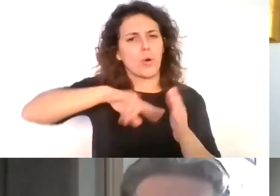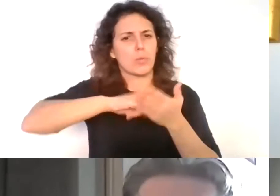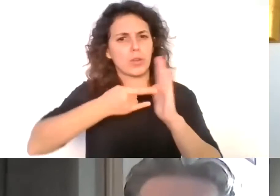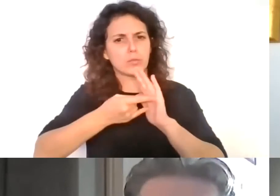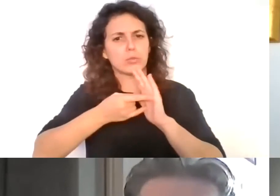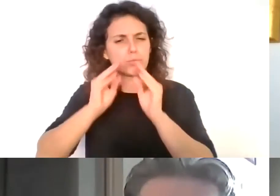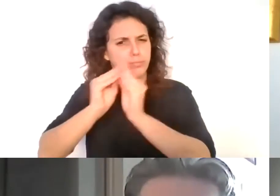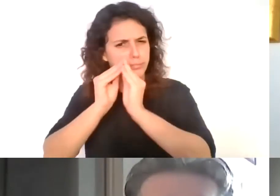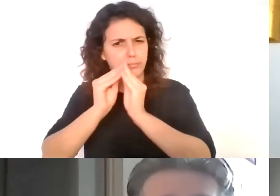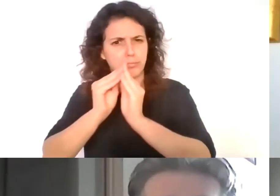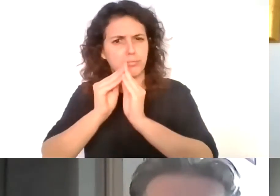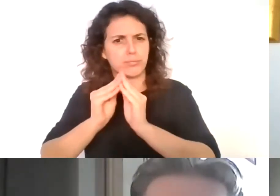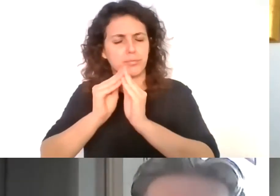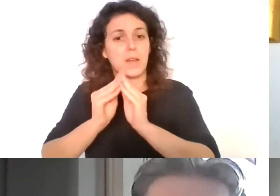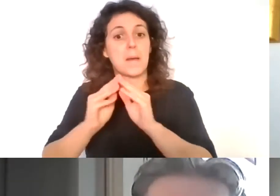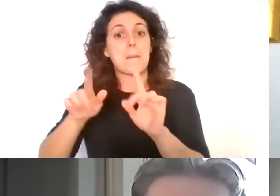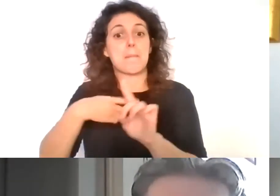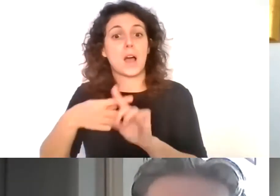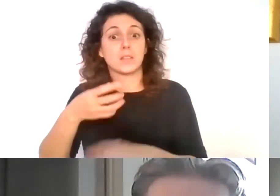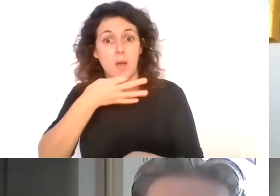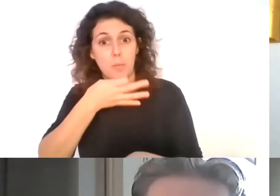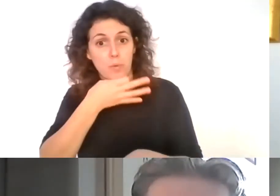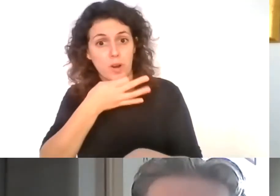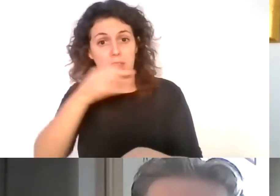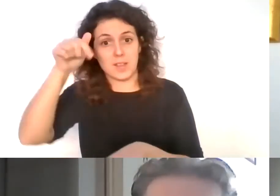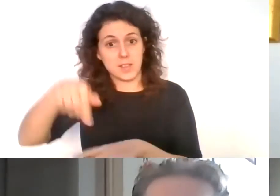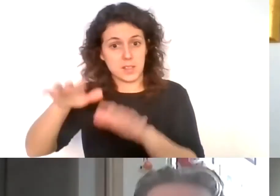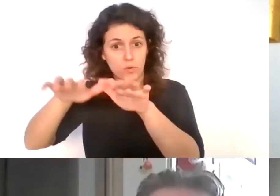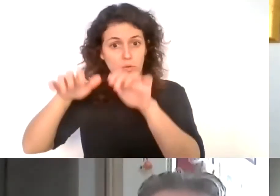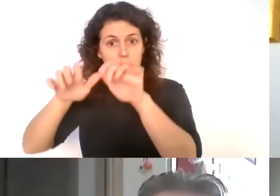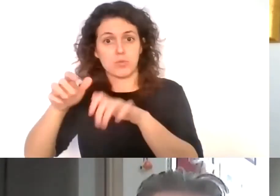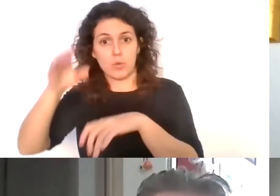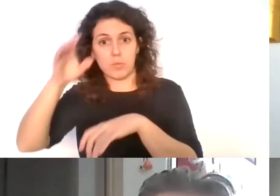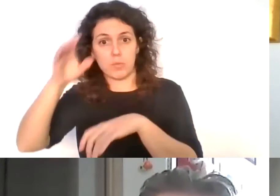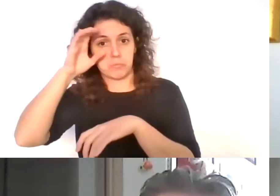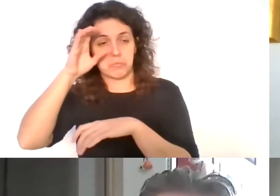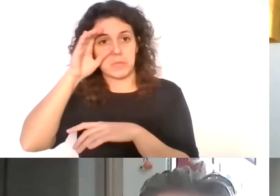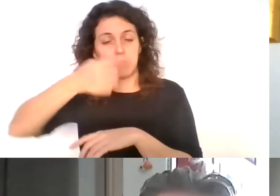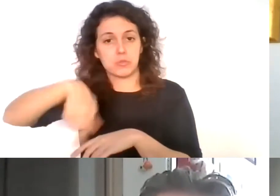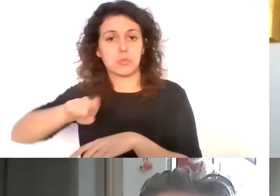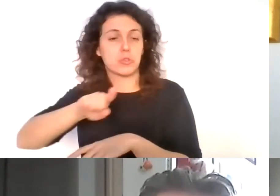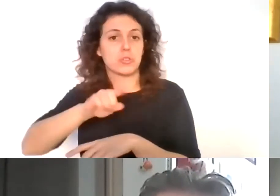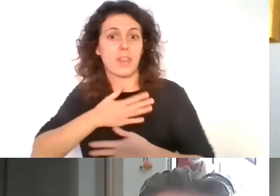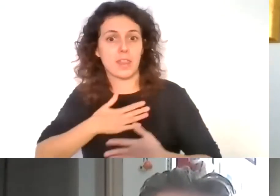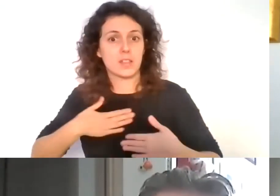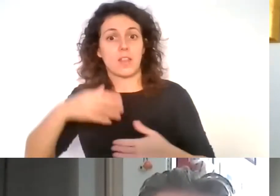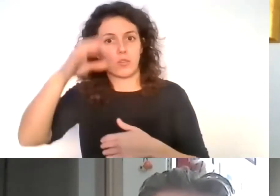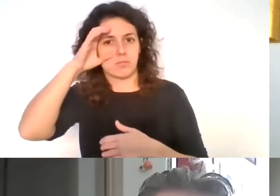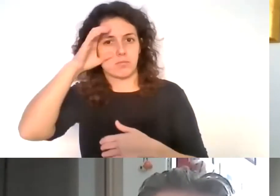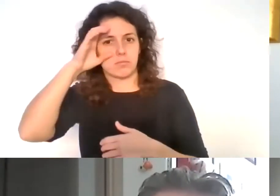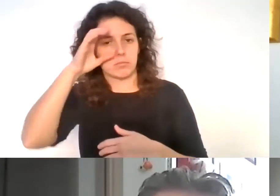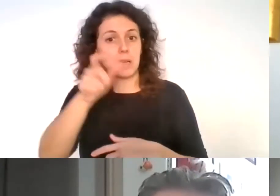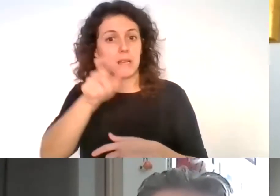desarrollar, muchos ponentes todavía por ver en este congreso, así que deseando escuchar las intervenciones de mis